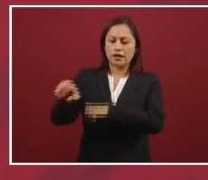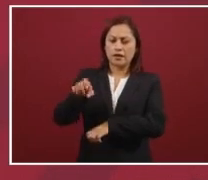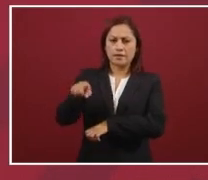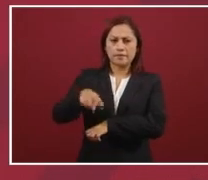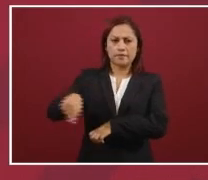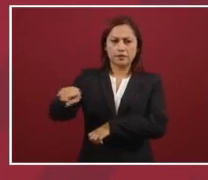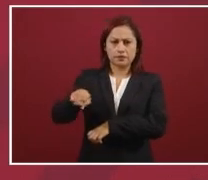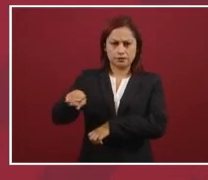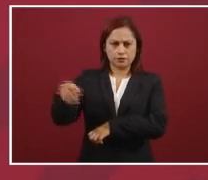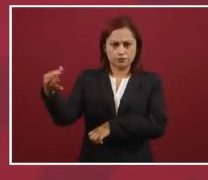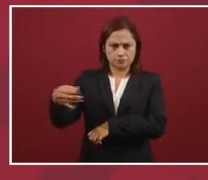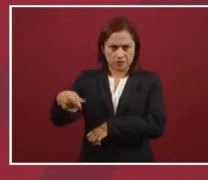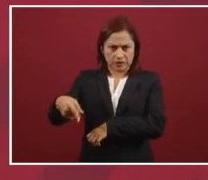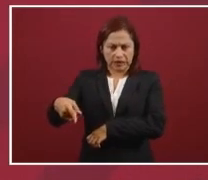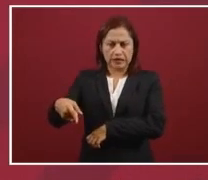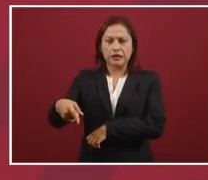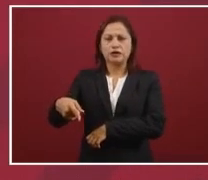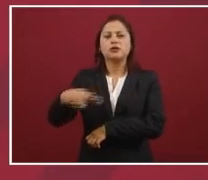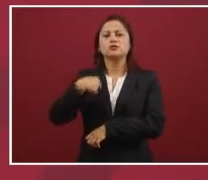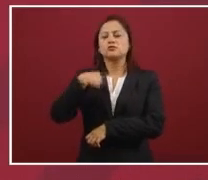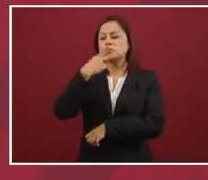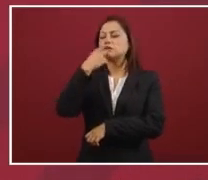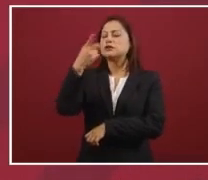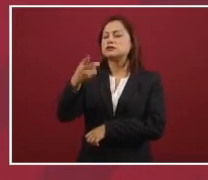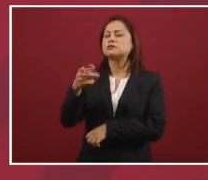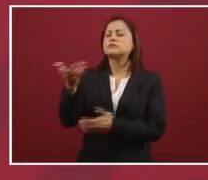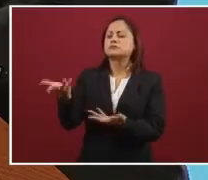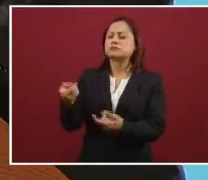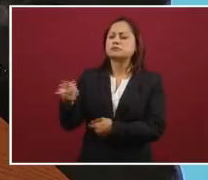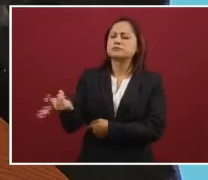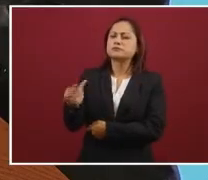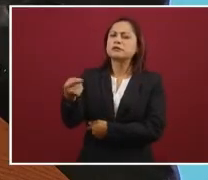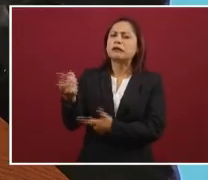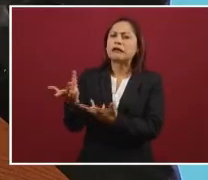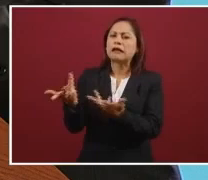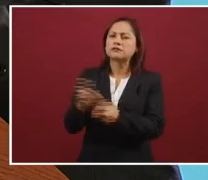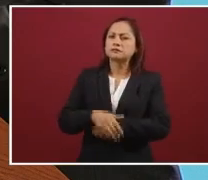digo, ¿qué hacen ustedes?